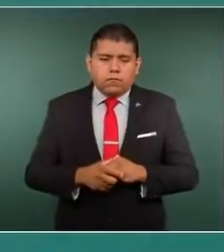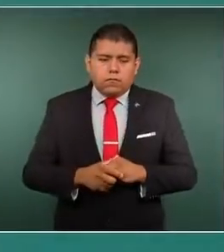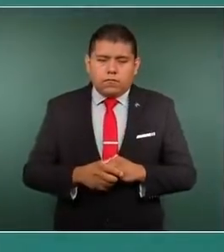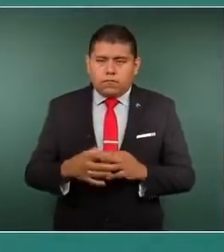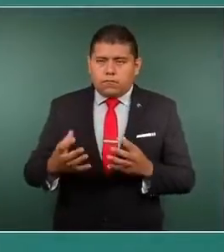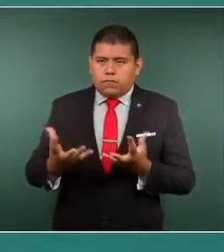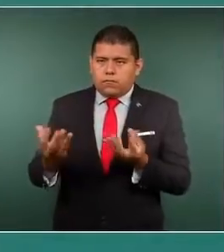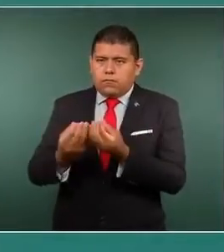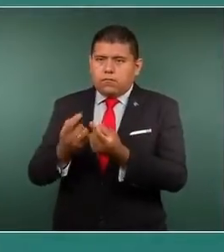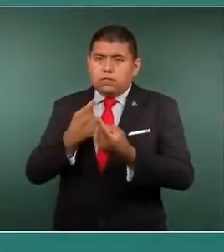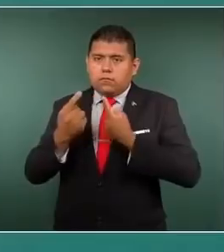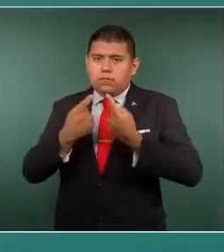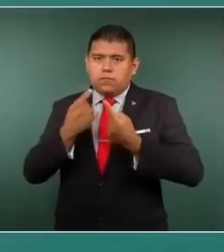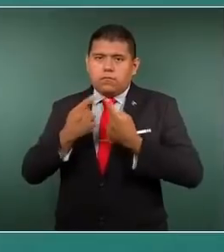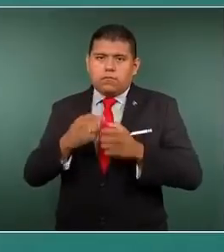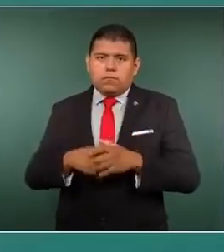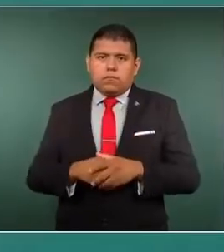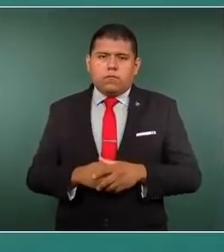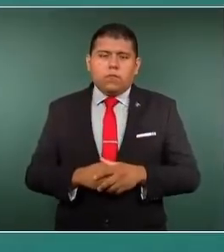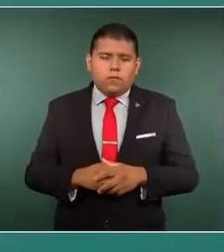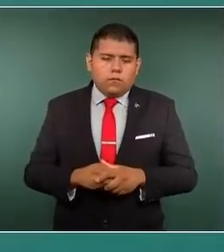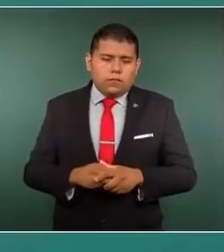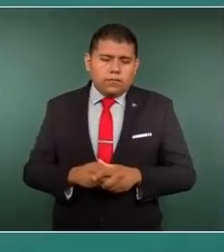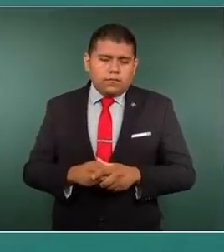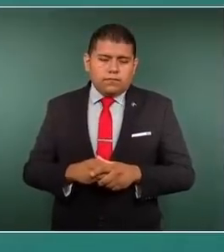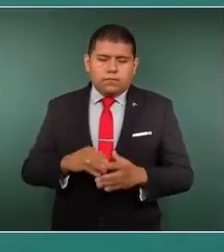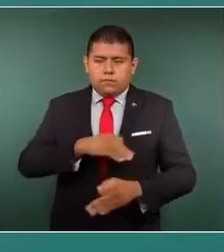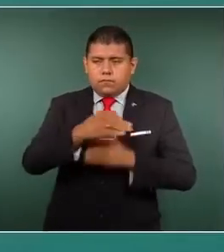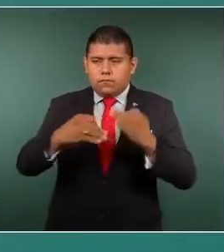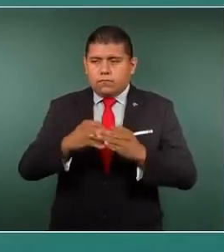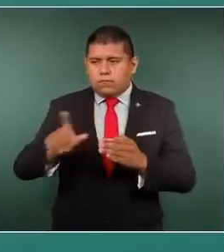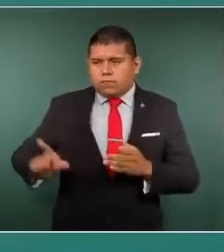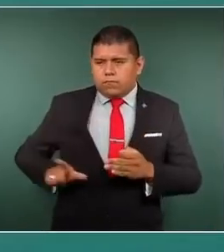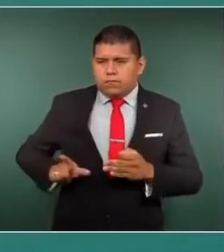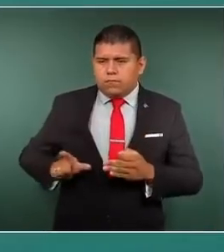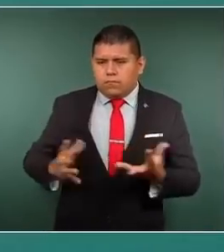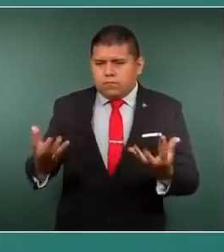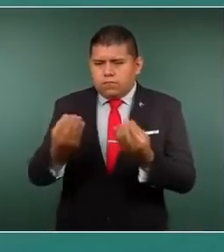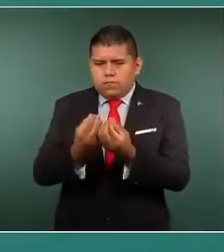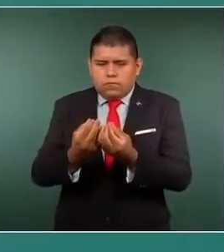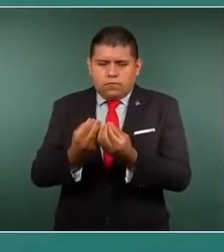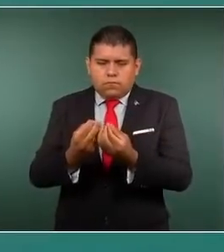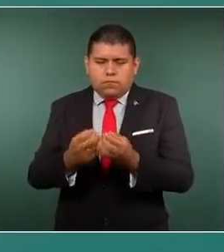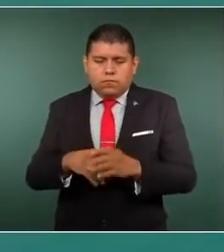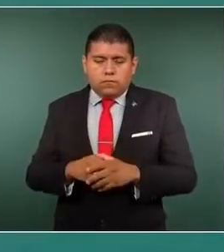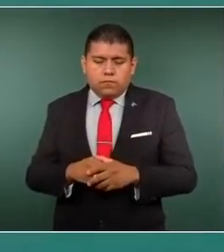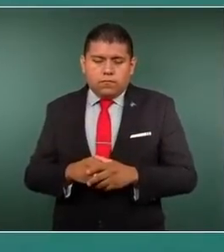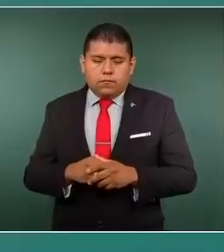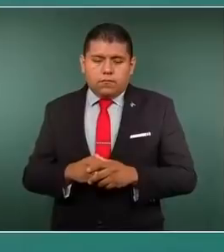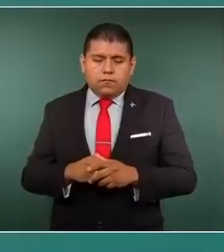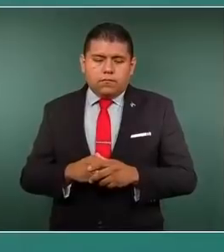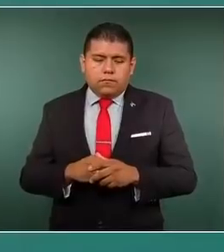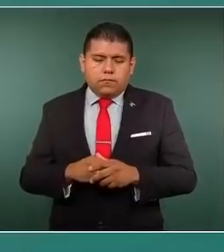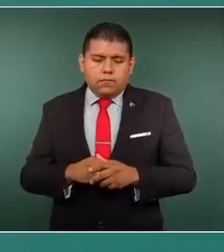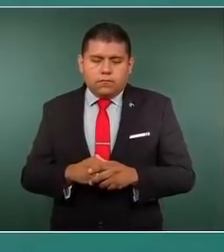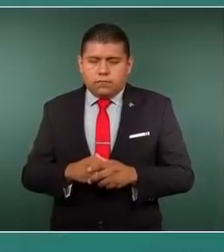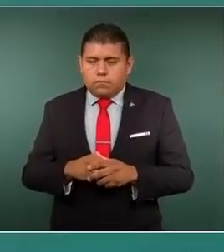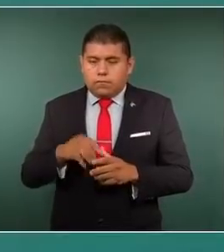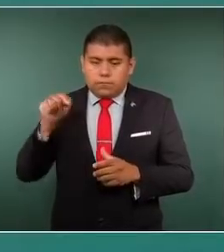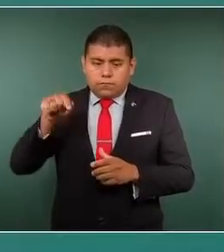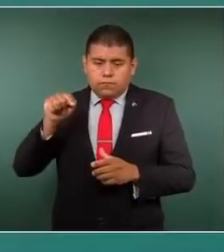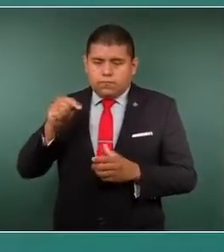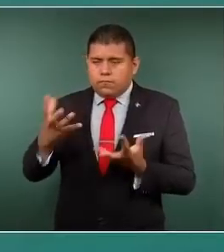reunirme con todos los gobernadores en san luís potosí vamos a